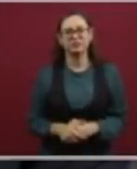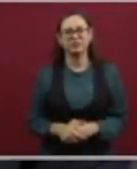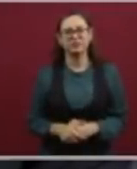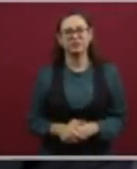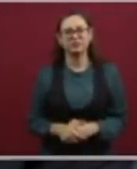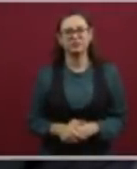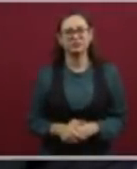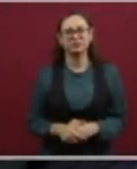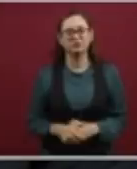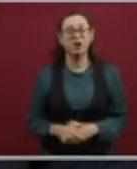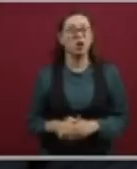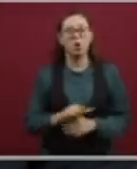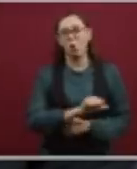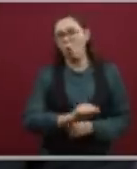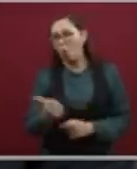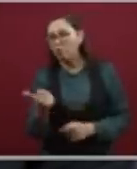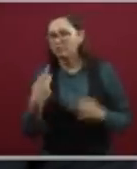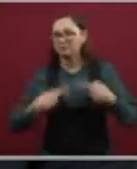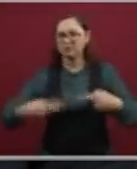de base